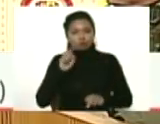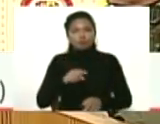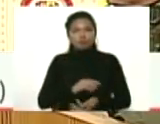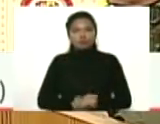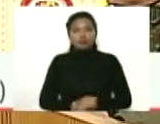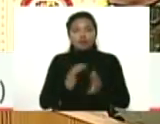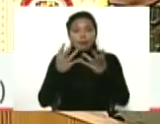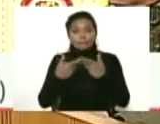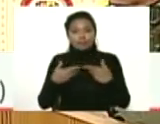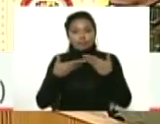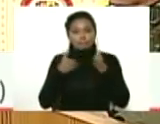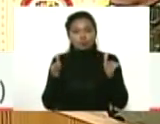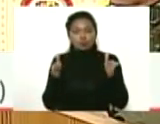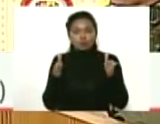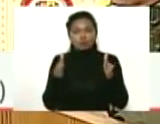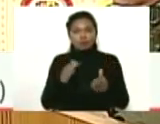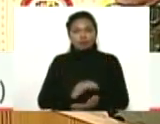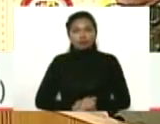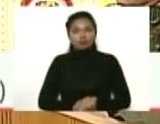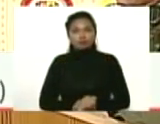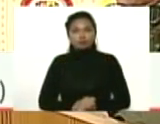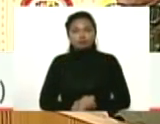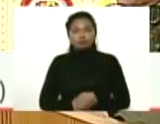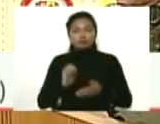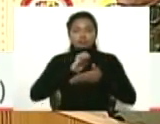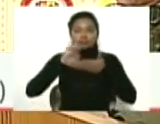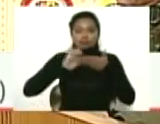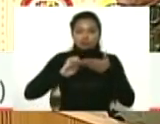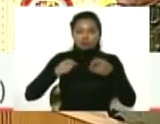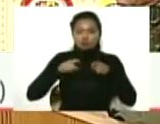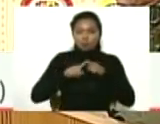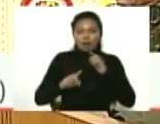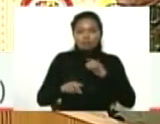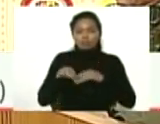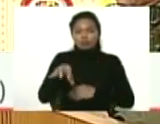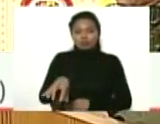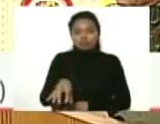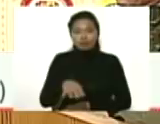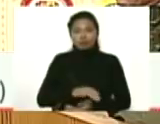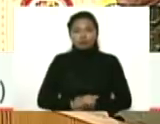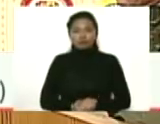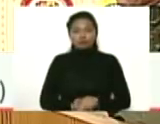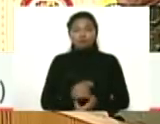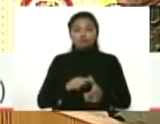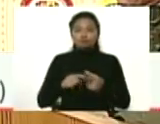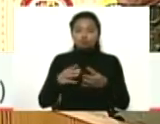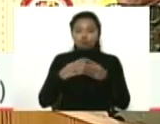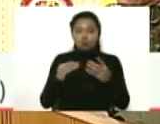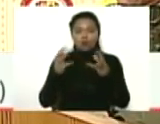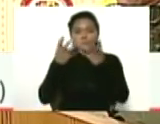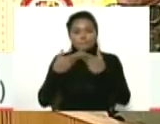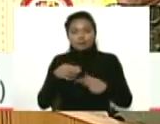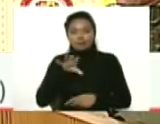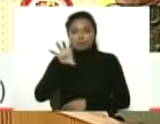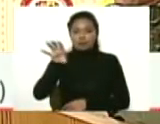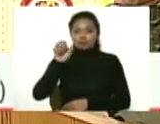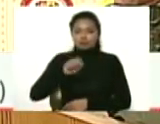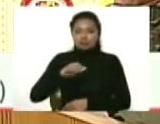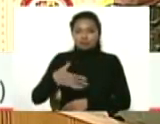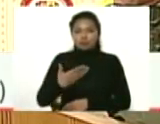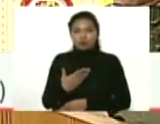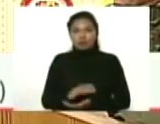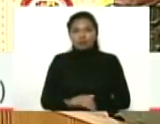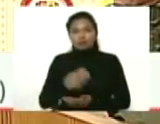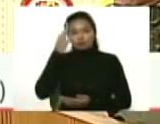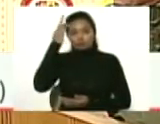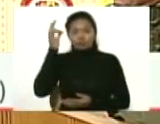las empresas públicas, estratégicas del Estado y en todas las empresas del país.